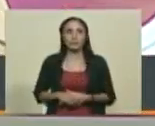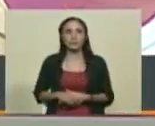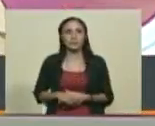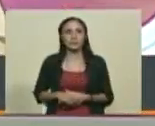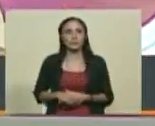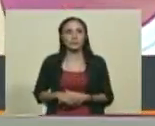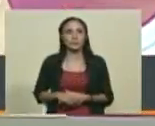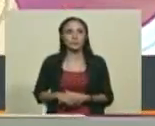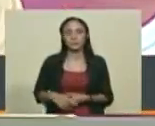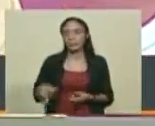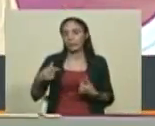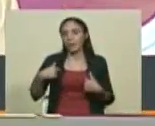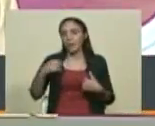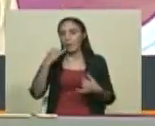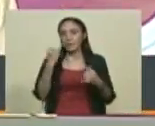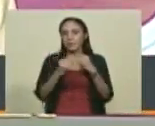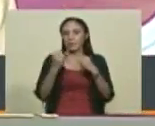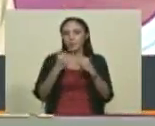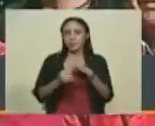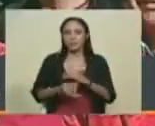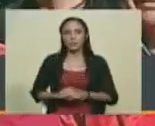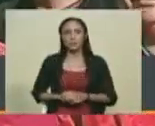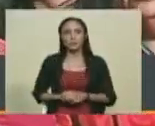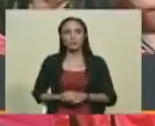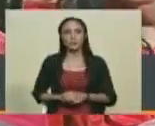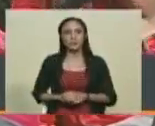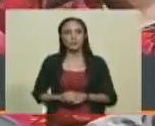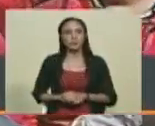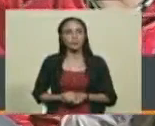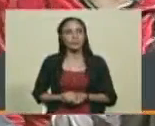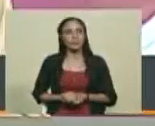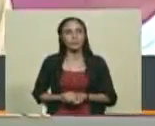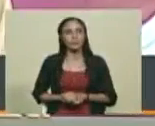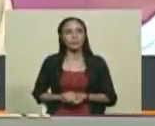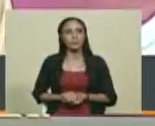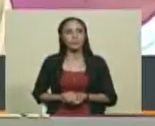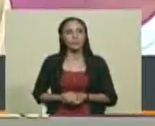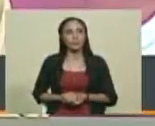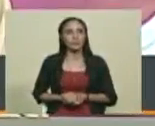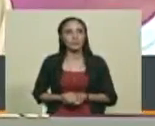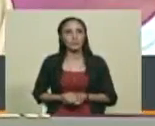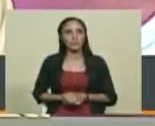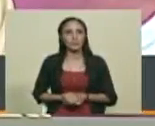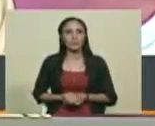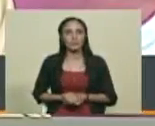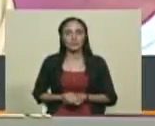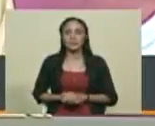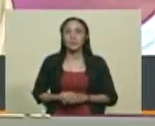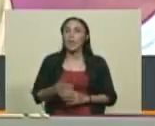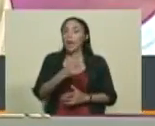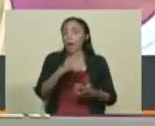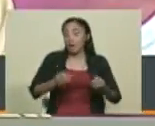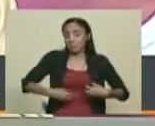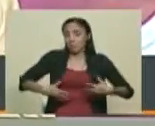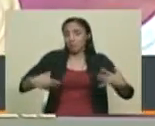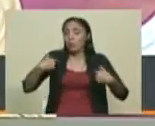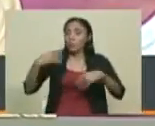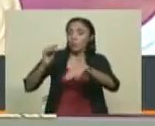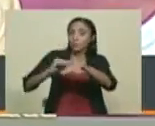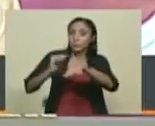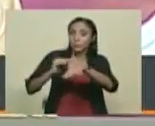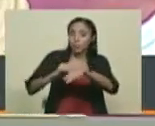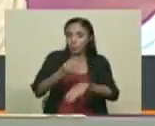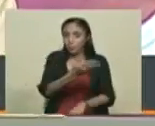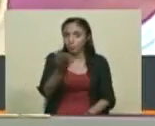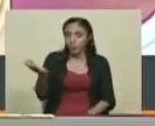del apellidote. Yo los estoy llamando a producir, no para el enriquecimiento de un apellido o